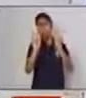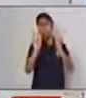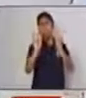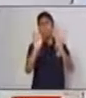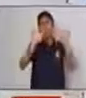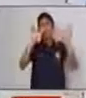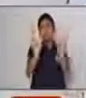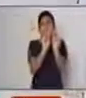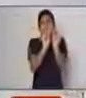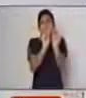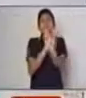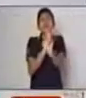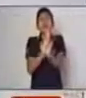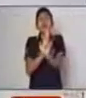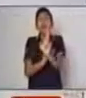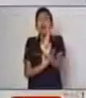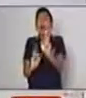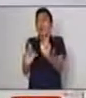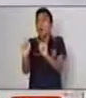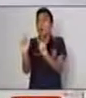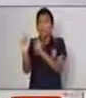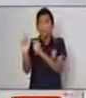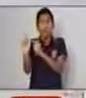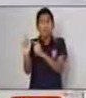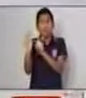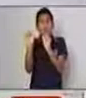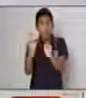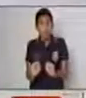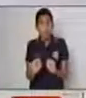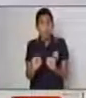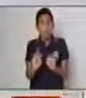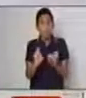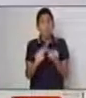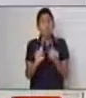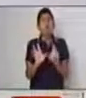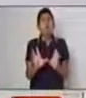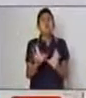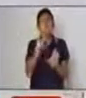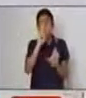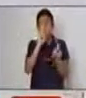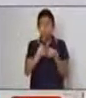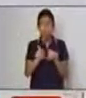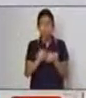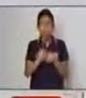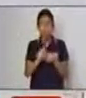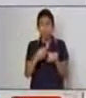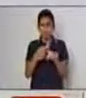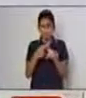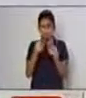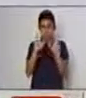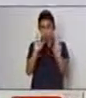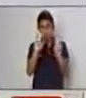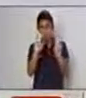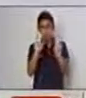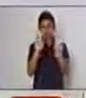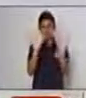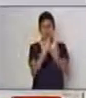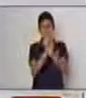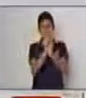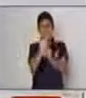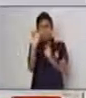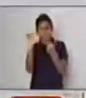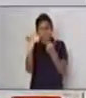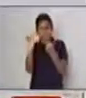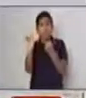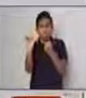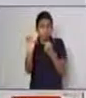Eso me daría como resultado 1, pero también me da residuo 0. Eso es lo que significa que